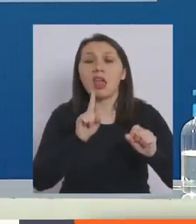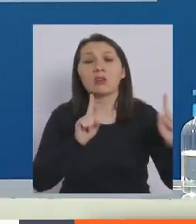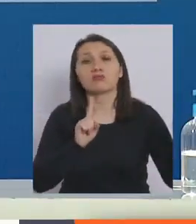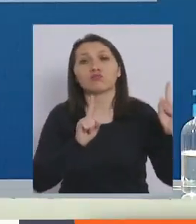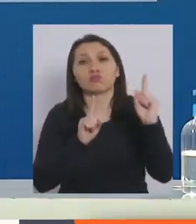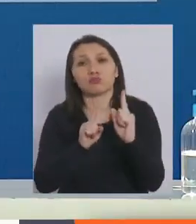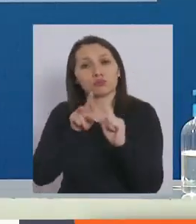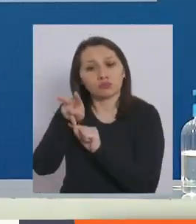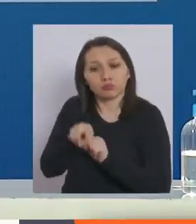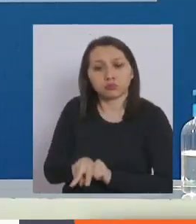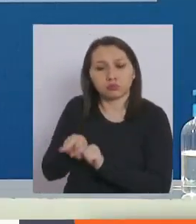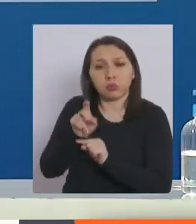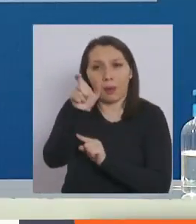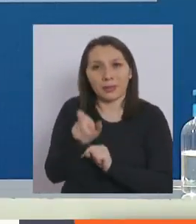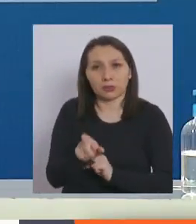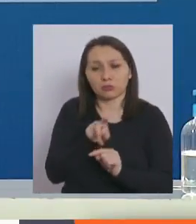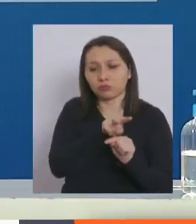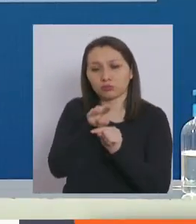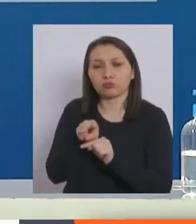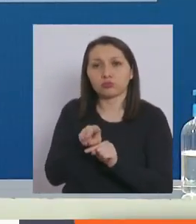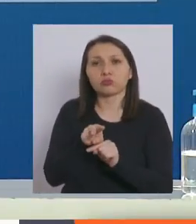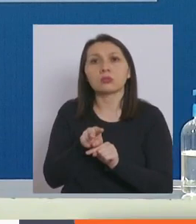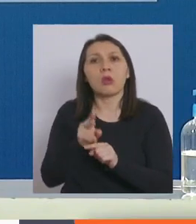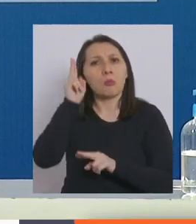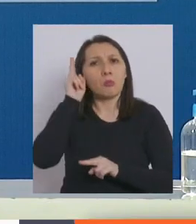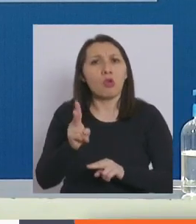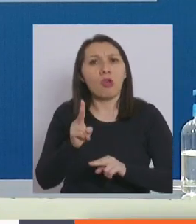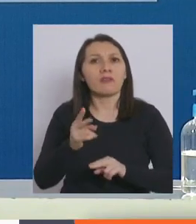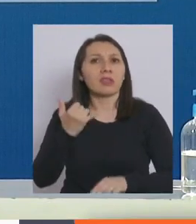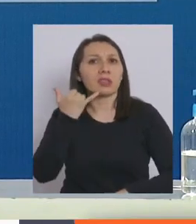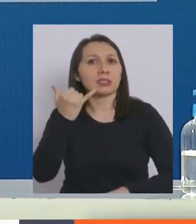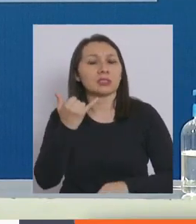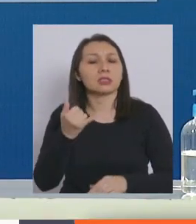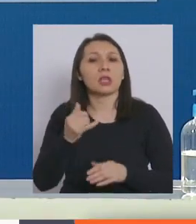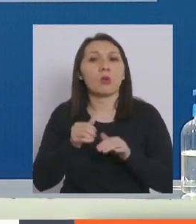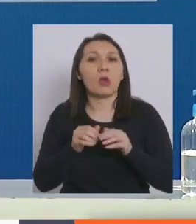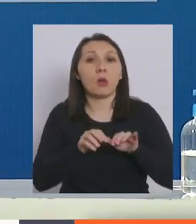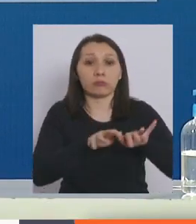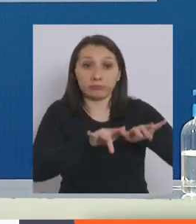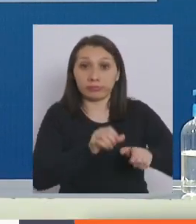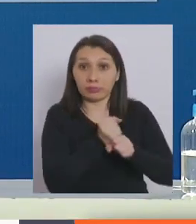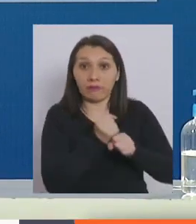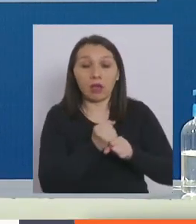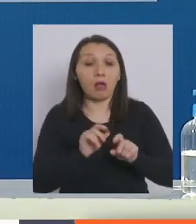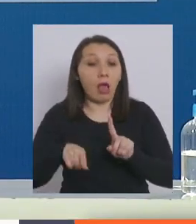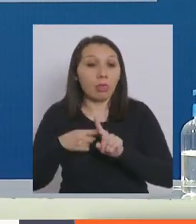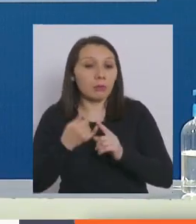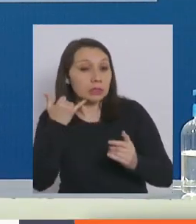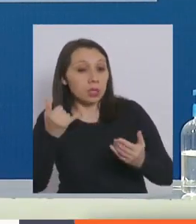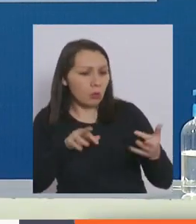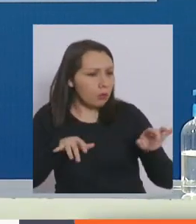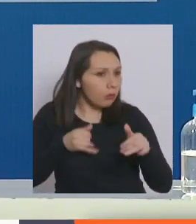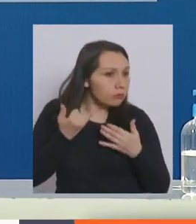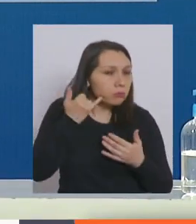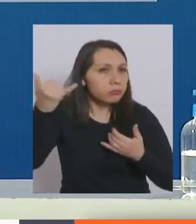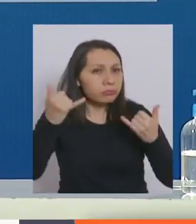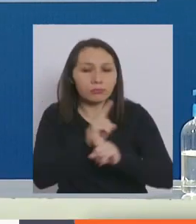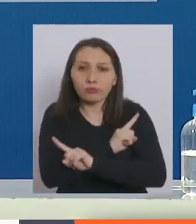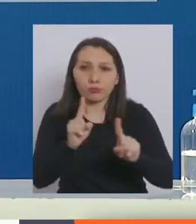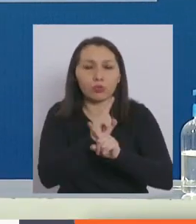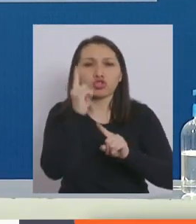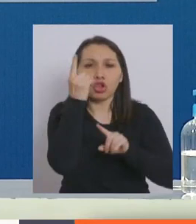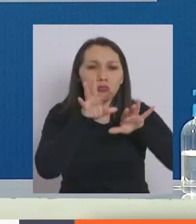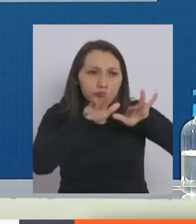constante de un supervisor, prohibición de uso de equipos de telefonía móvil mientras se ejecuta la labor, uso de computadores sin